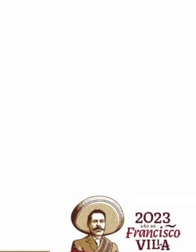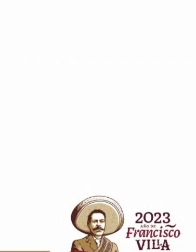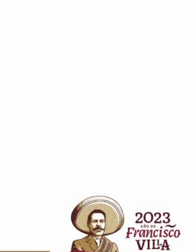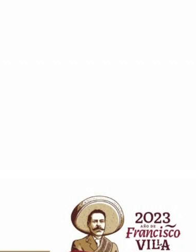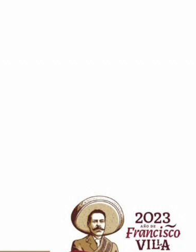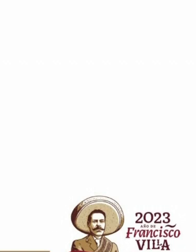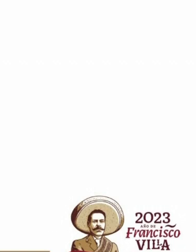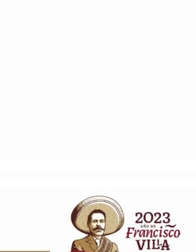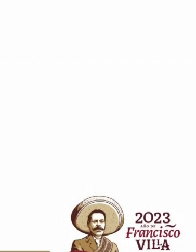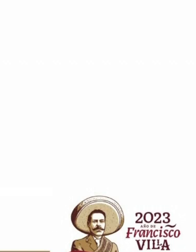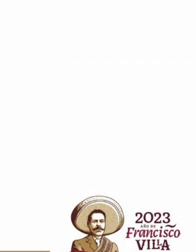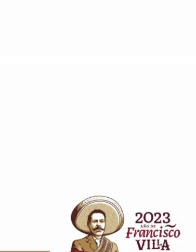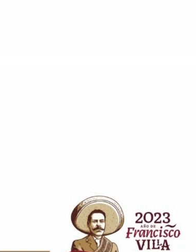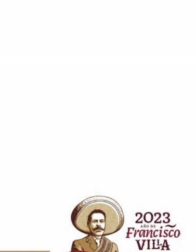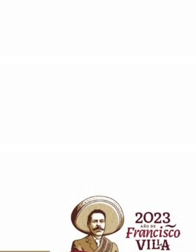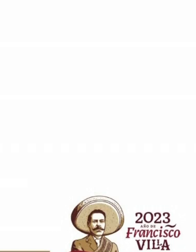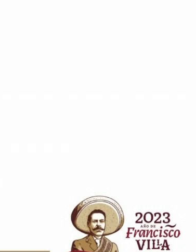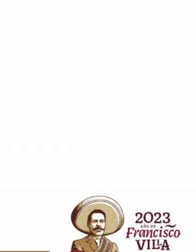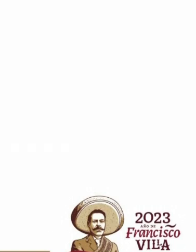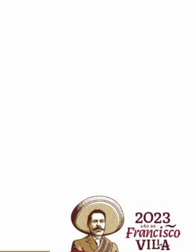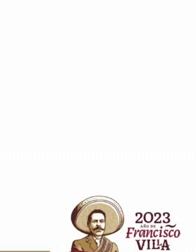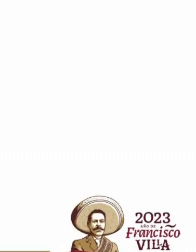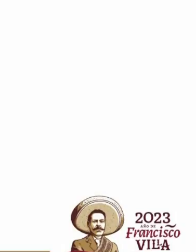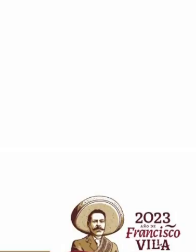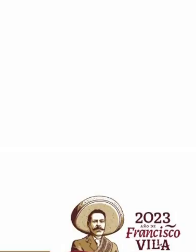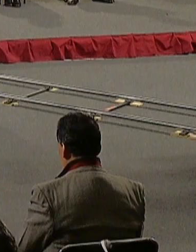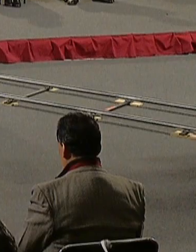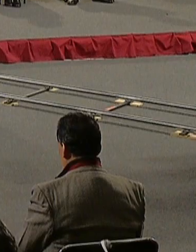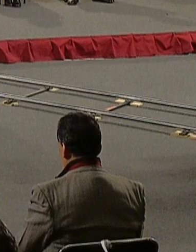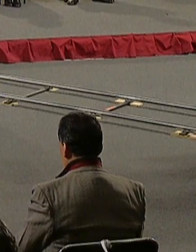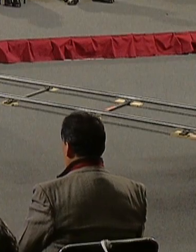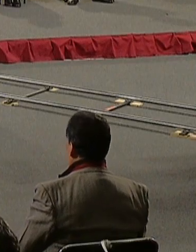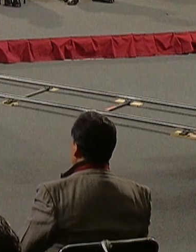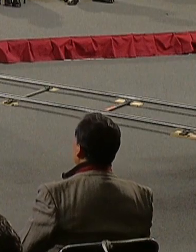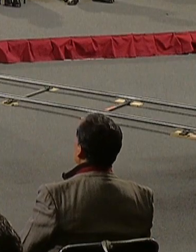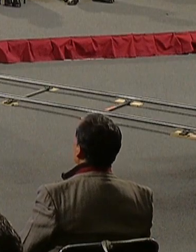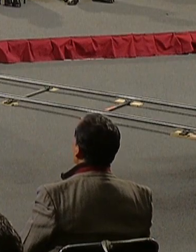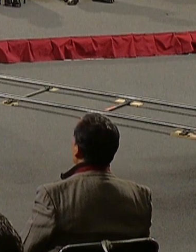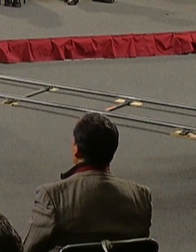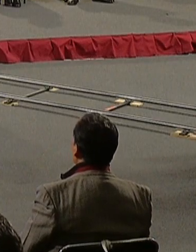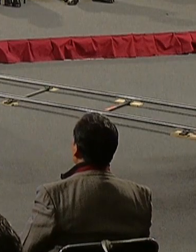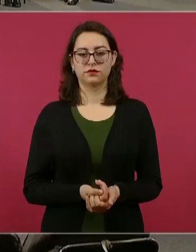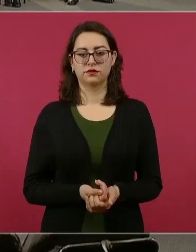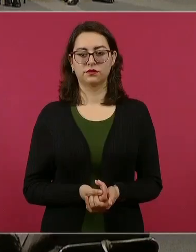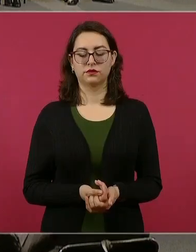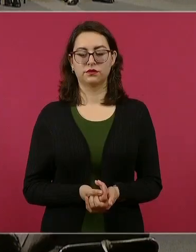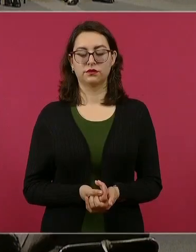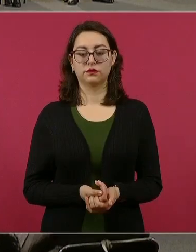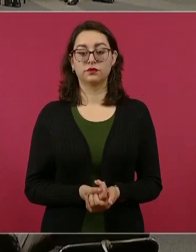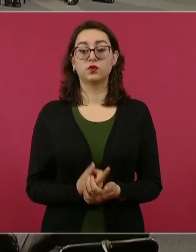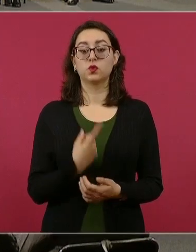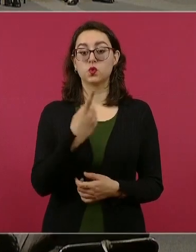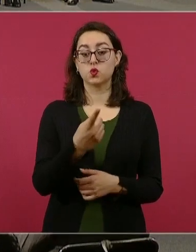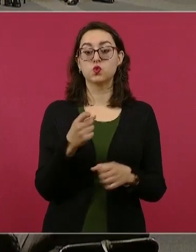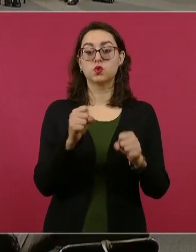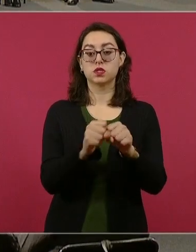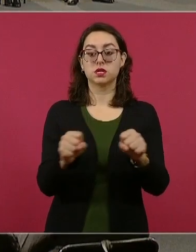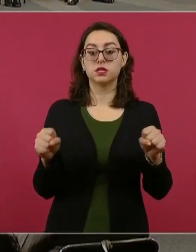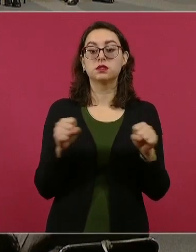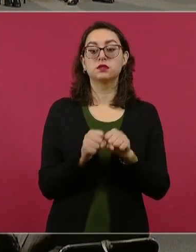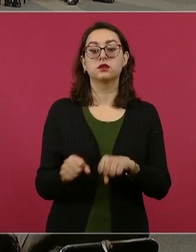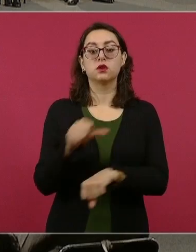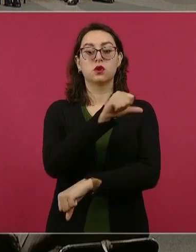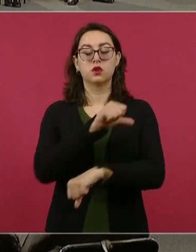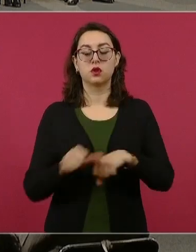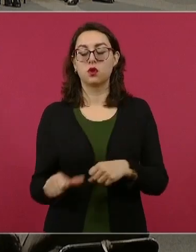en una unidad de consulta externa, una de imagen, un laboratorio, una sala de urgencias, un quirófano, una sala de tococirugía y